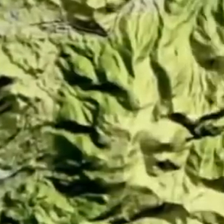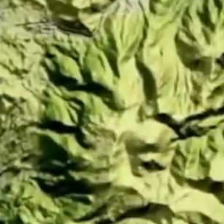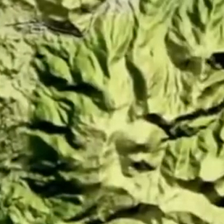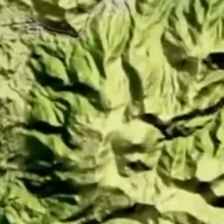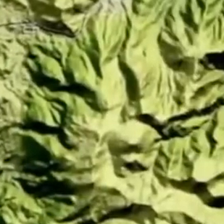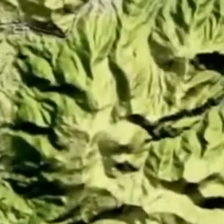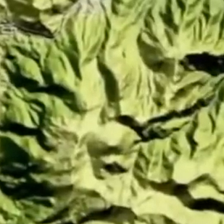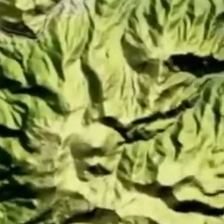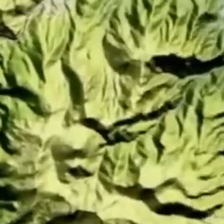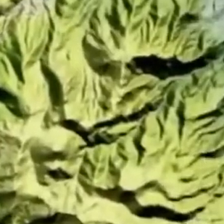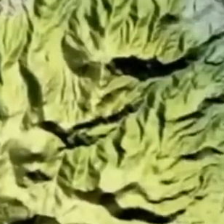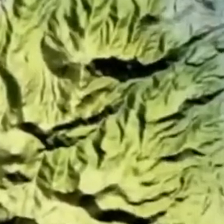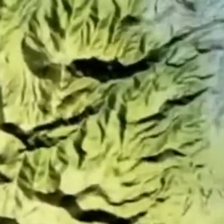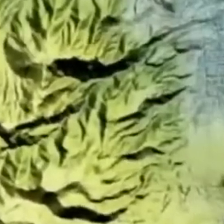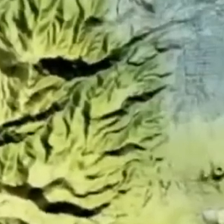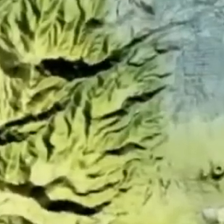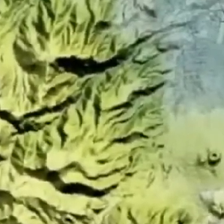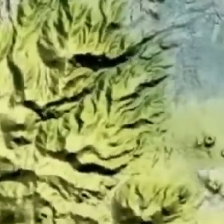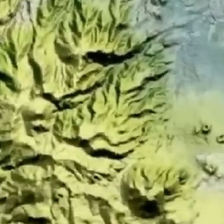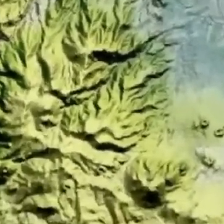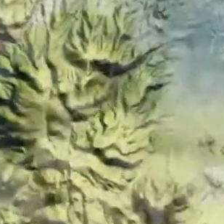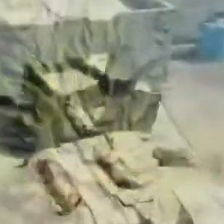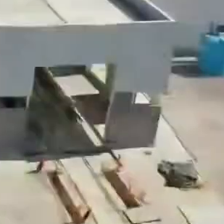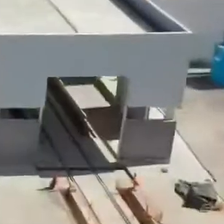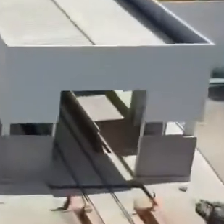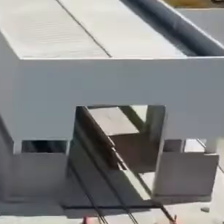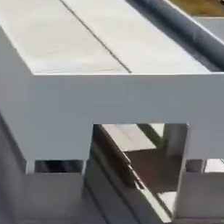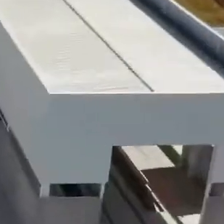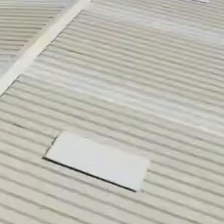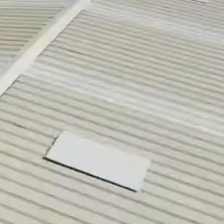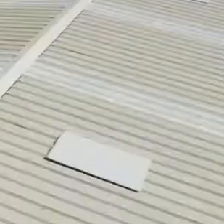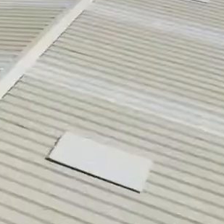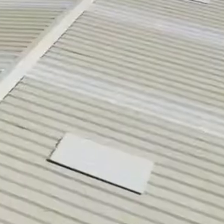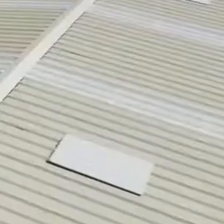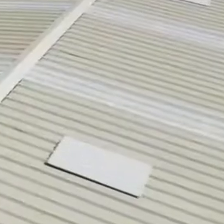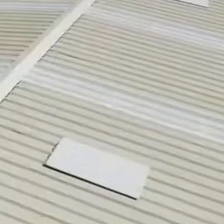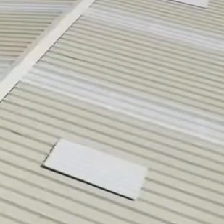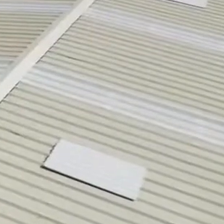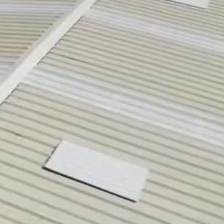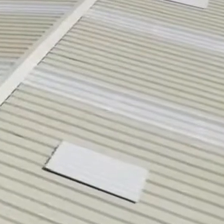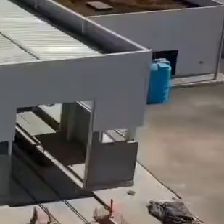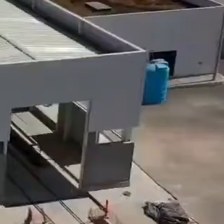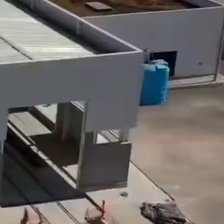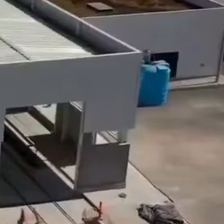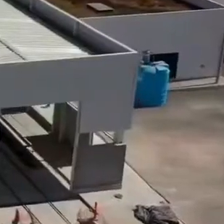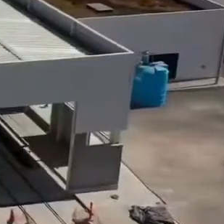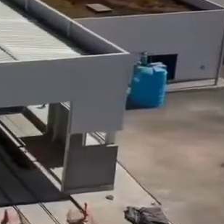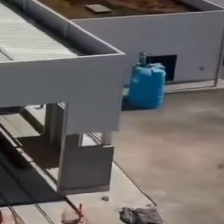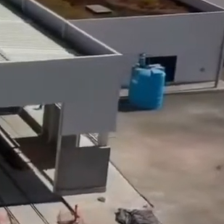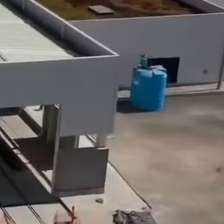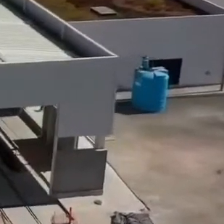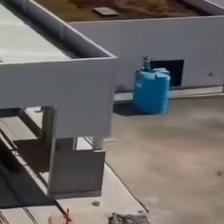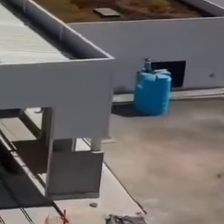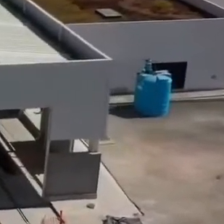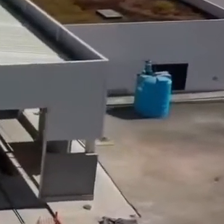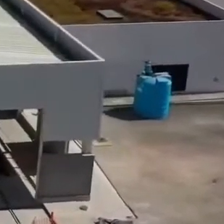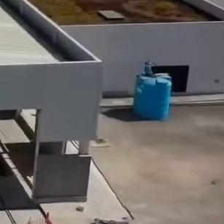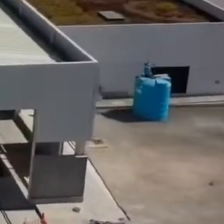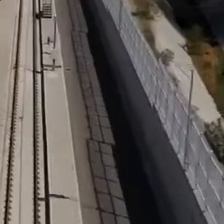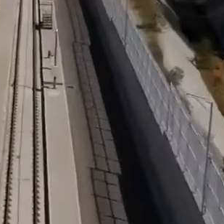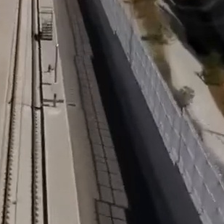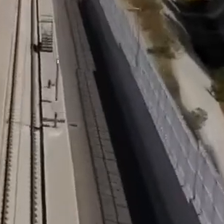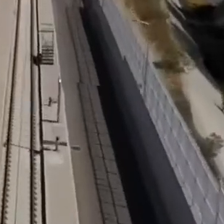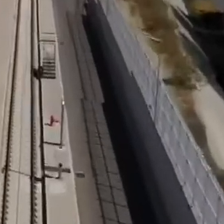kilómetros. Avance a la fecha 99.7%. Talleres y cocheras. Continúan los trabajos de acabados al exterior